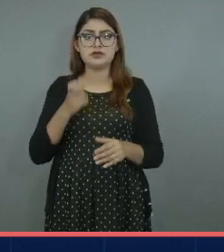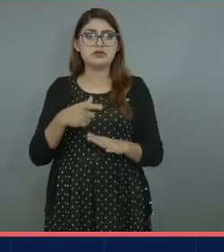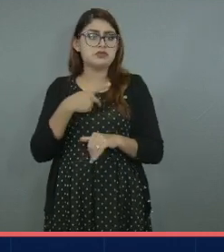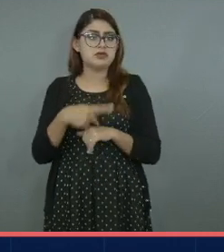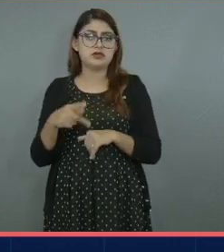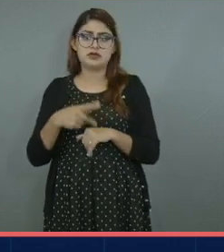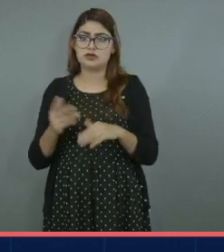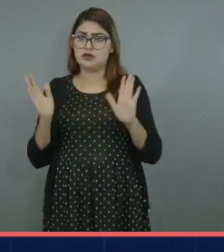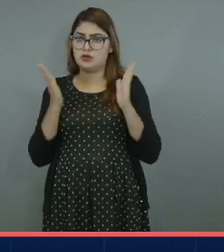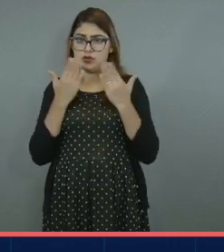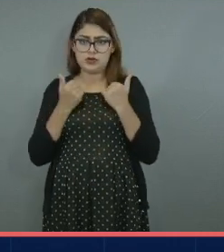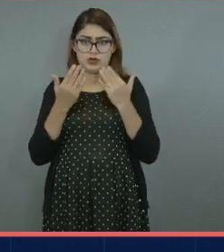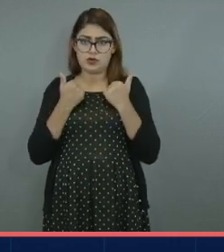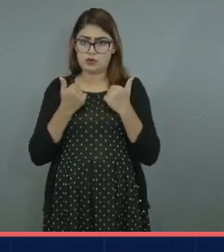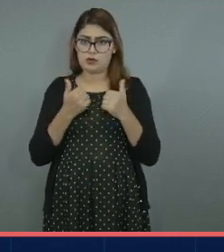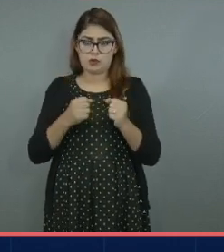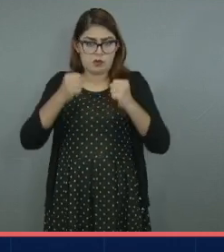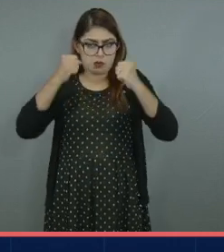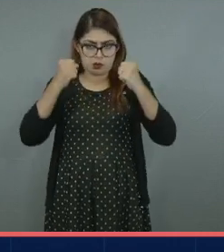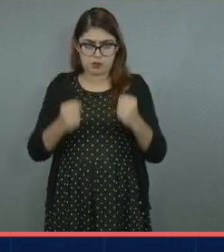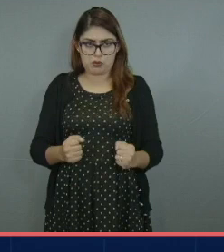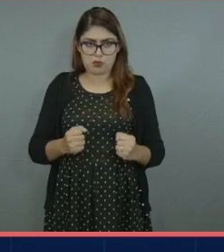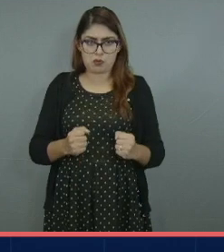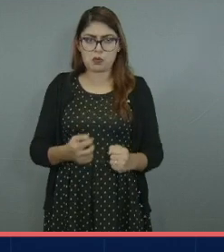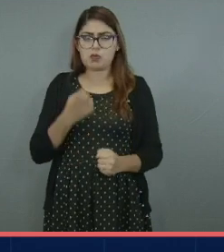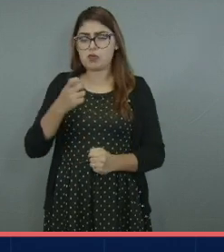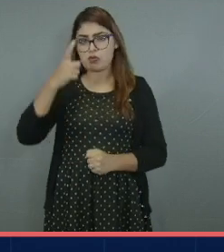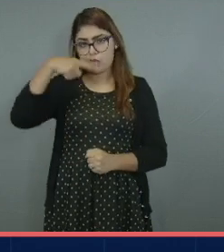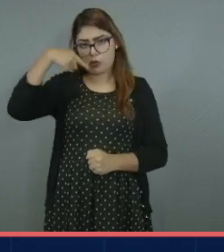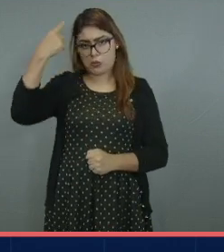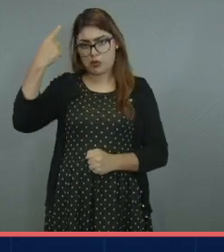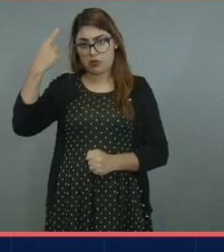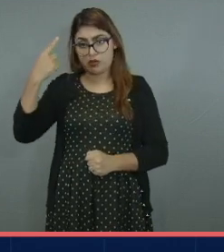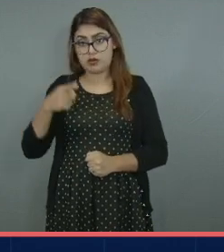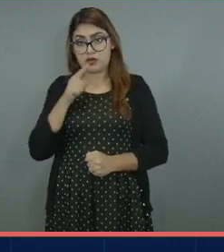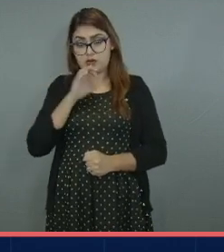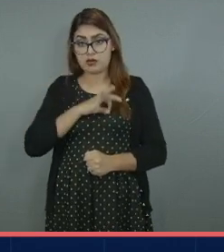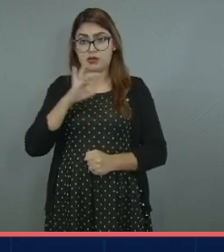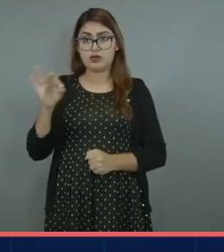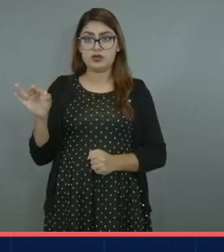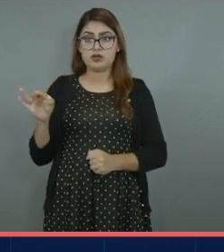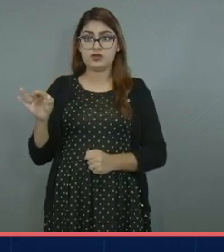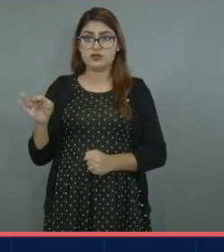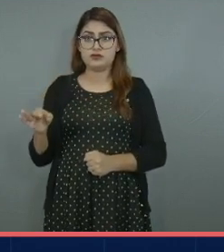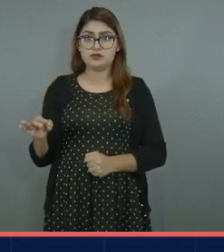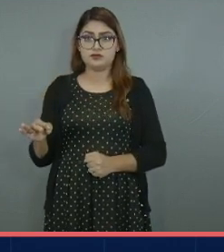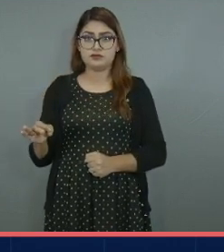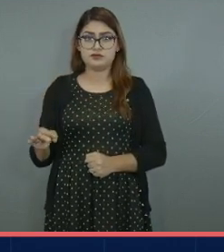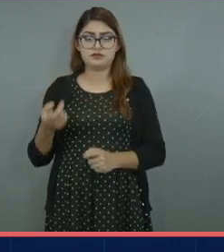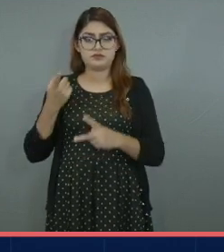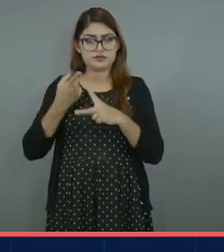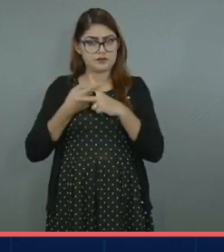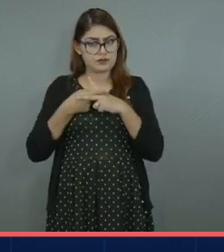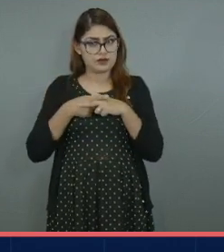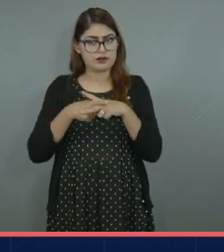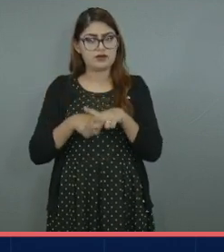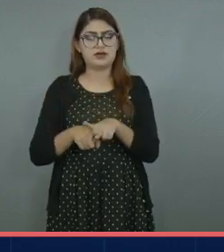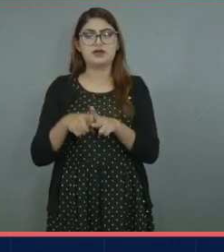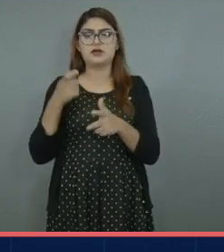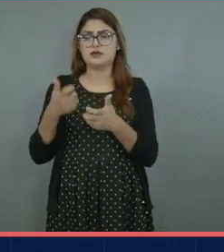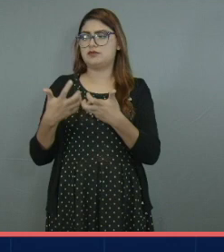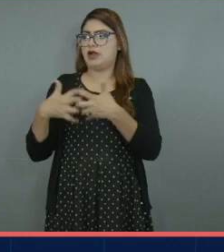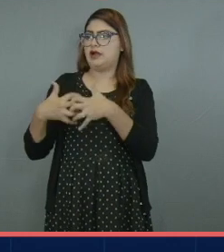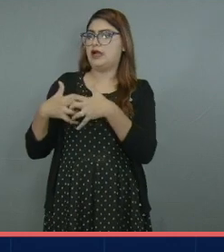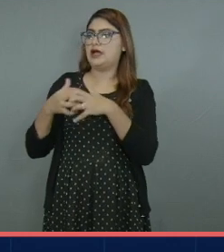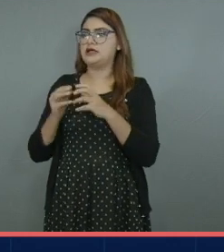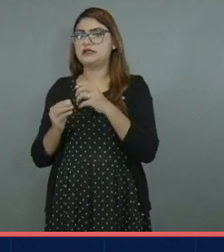alguno, ¿sale? Así, así de fácil ustedes van a poder empezar a trabajar con su